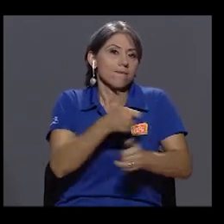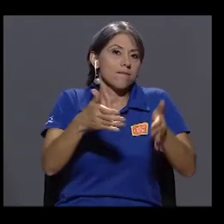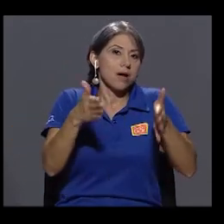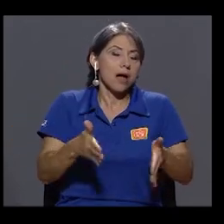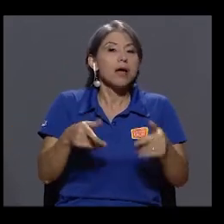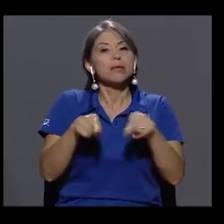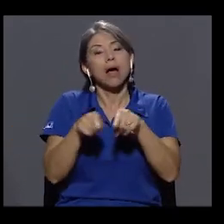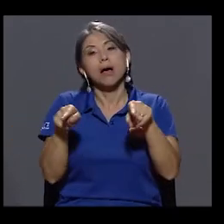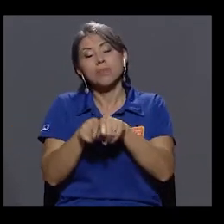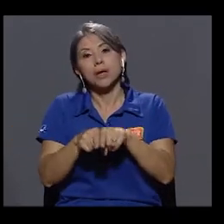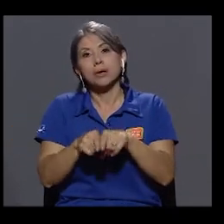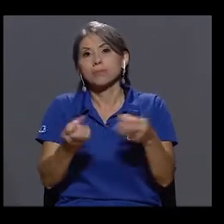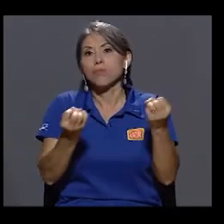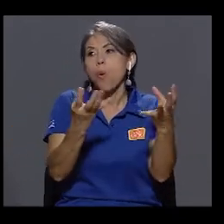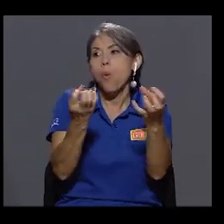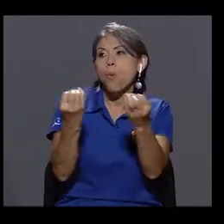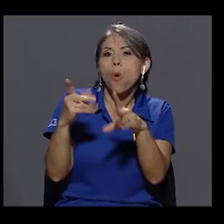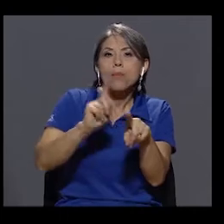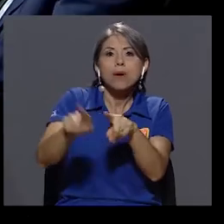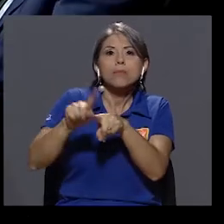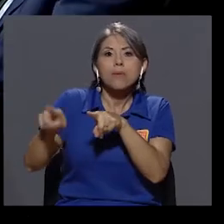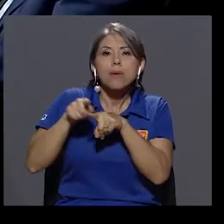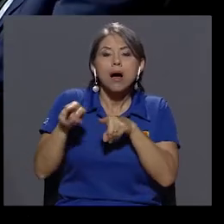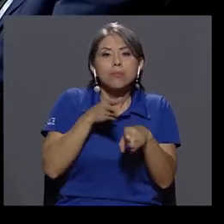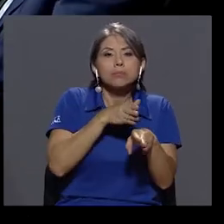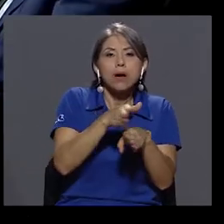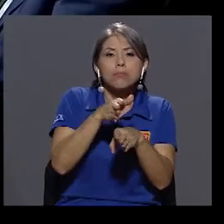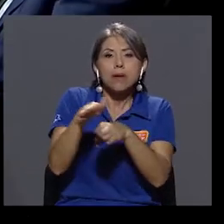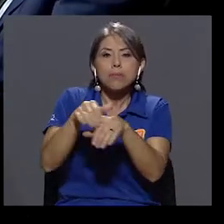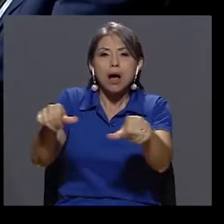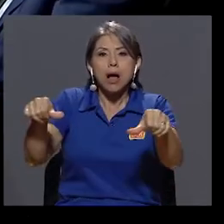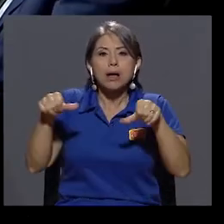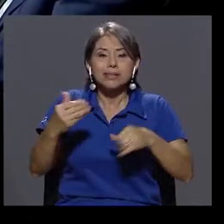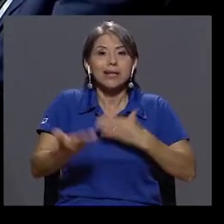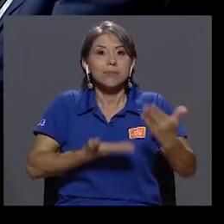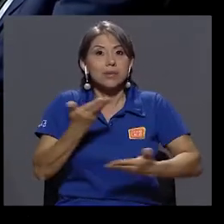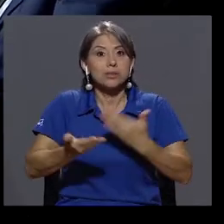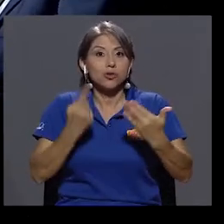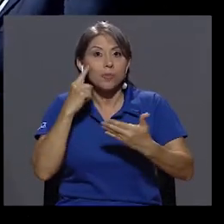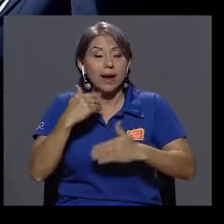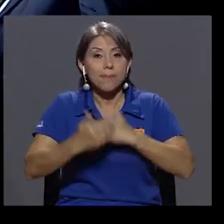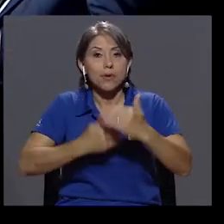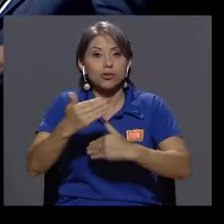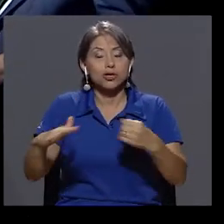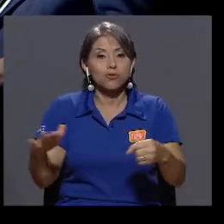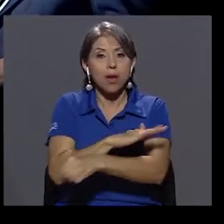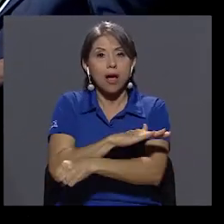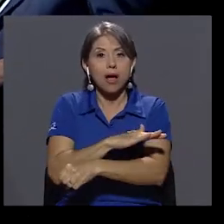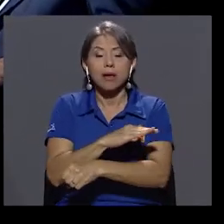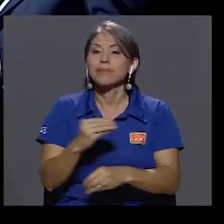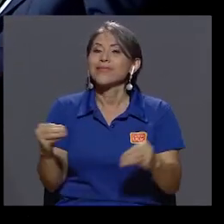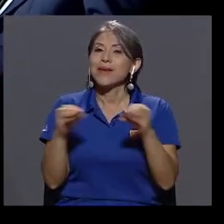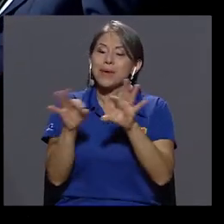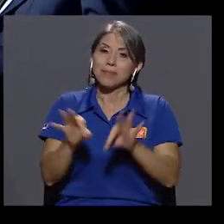enfermeras sino también de una gran cantidad de otros servicios que hacen que los procesos sean integrales bueno lo más valioso que diga en el hospital